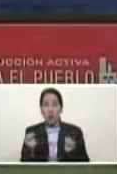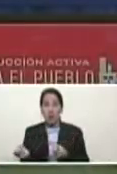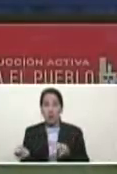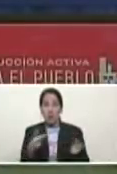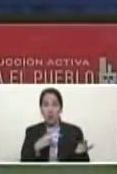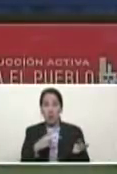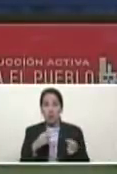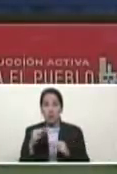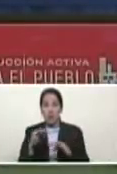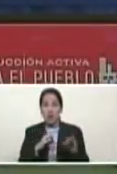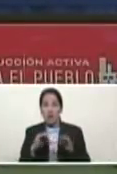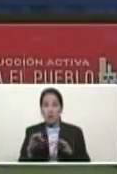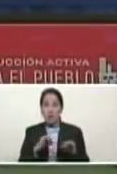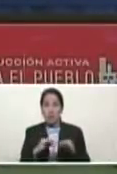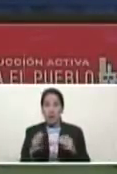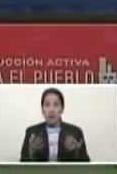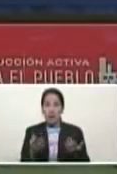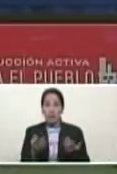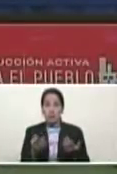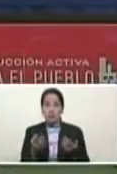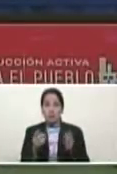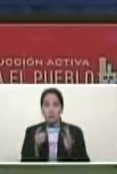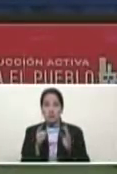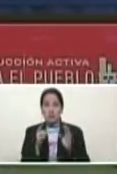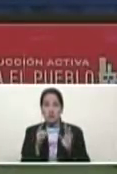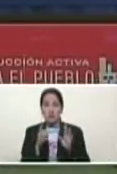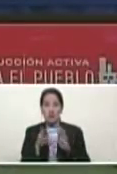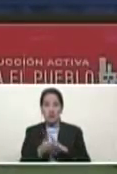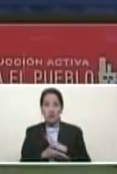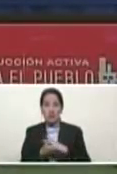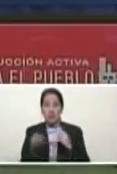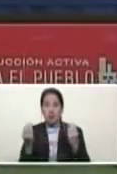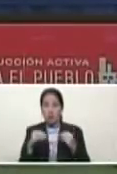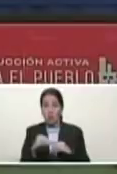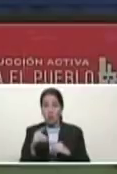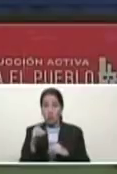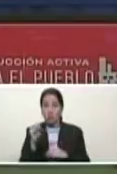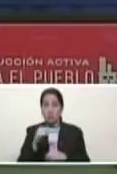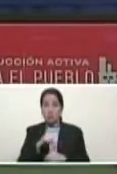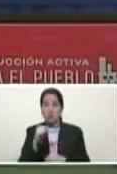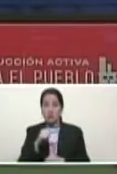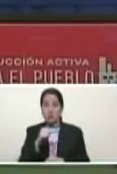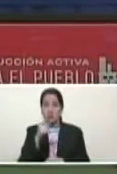Para el final del acto, ¿verdad? ¿De acuerdo?